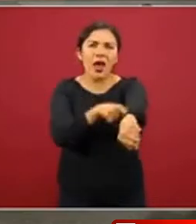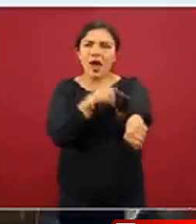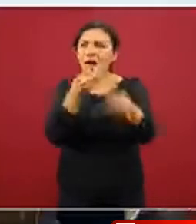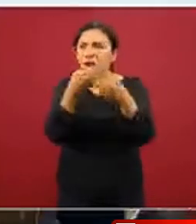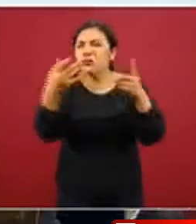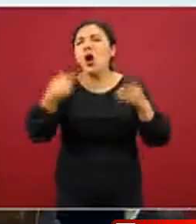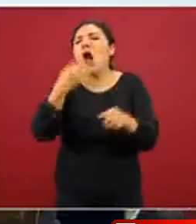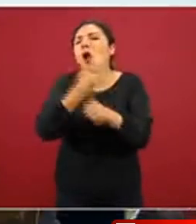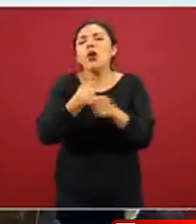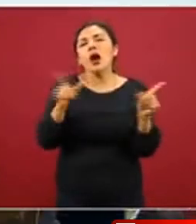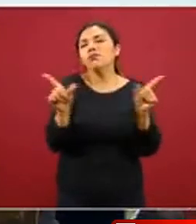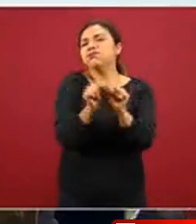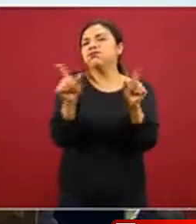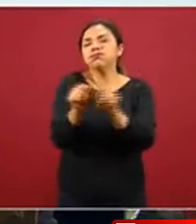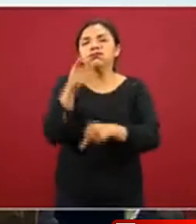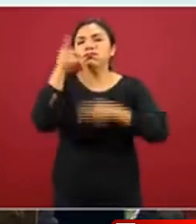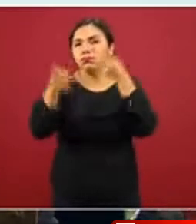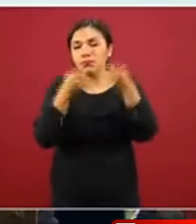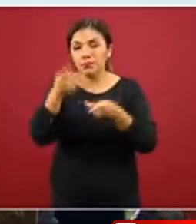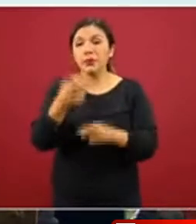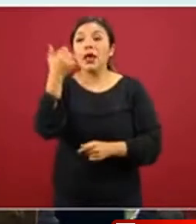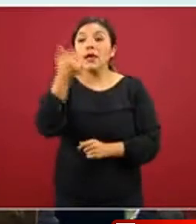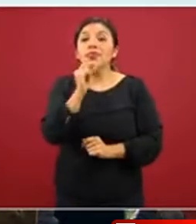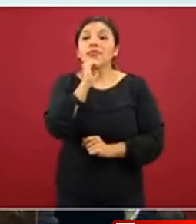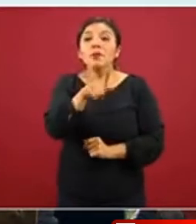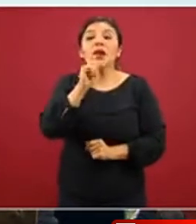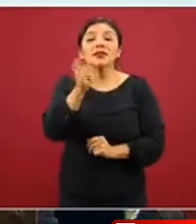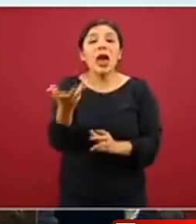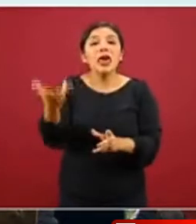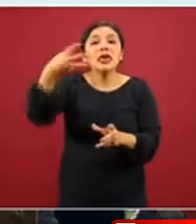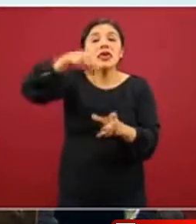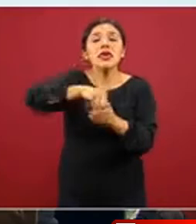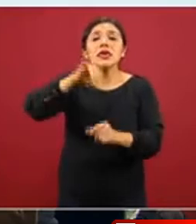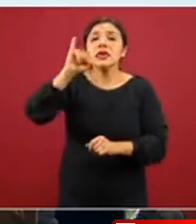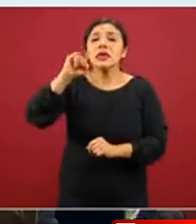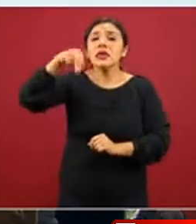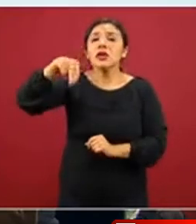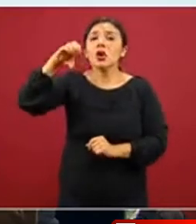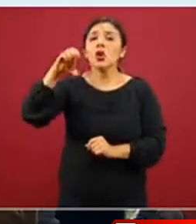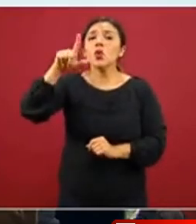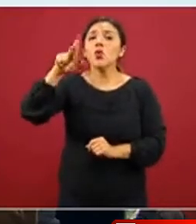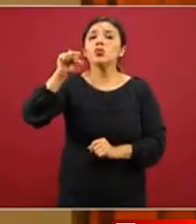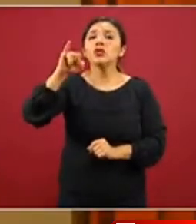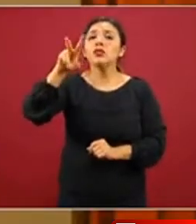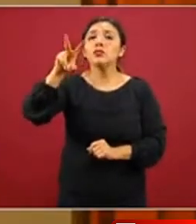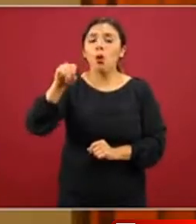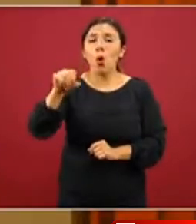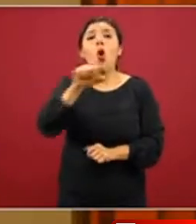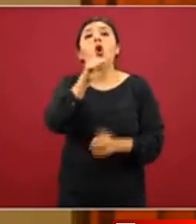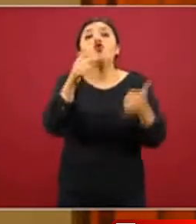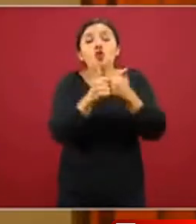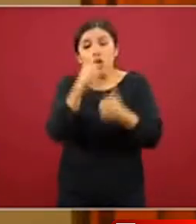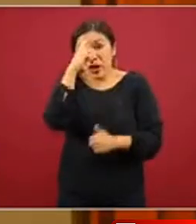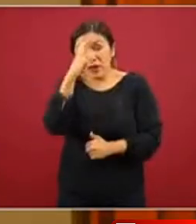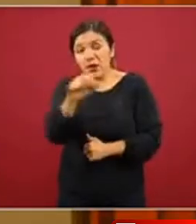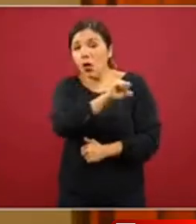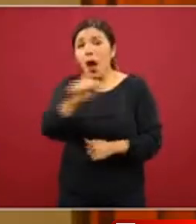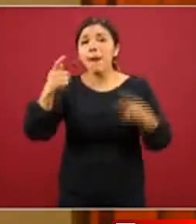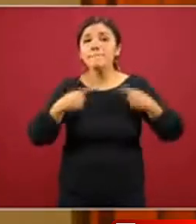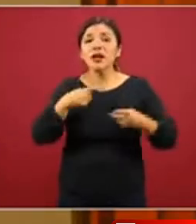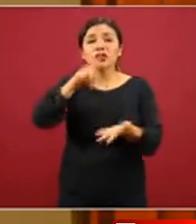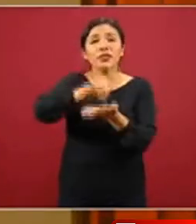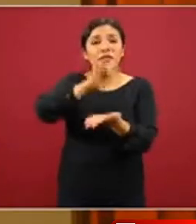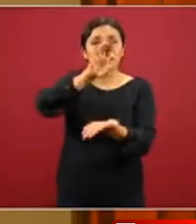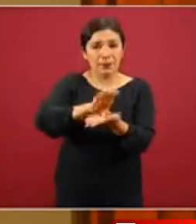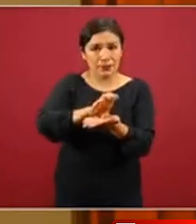se los menciono, e inclusivos. ¿Qué quiere decir esto? Con respeto a las personas con discapacidad.